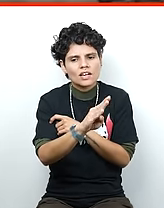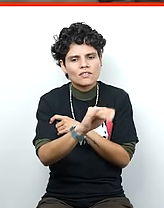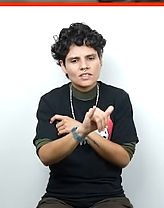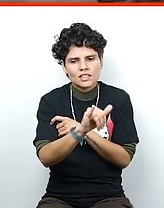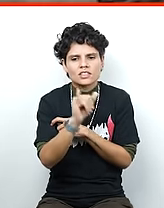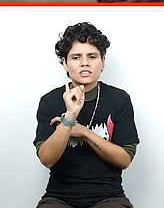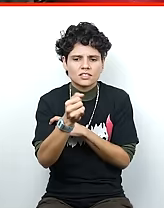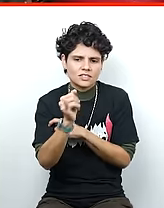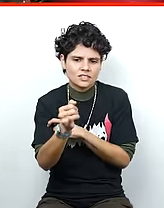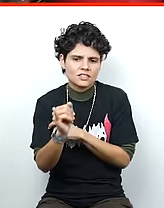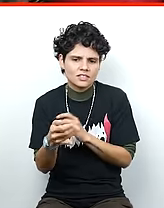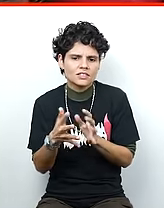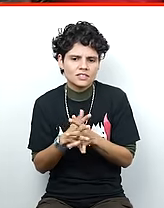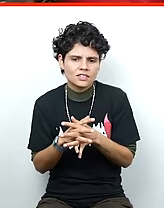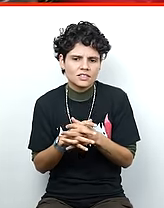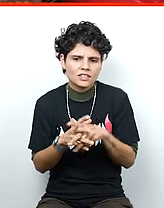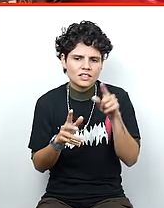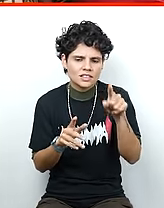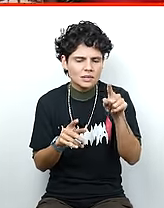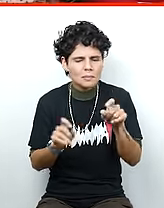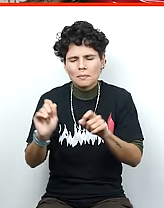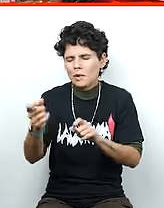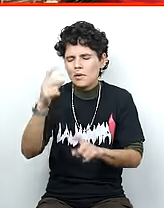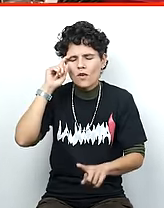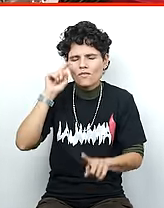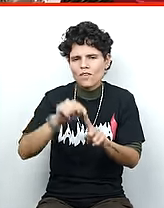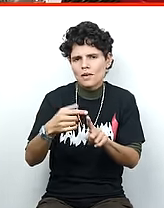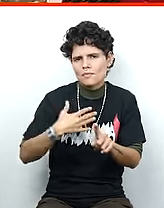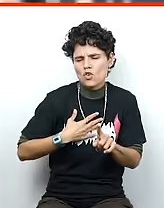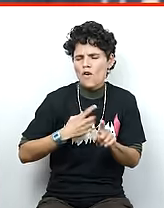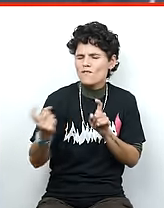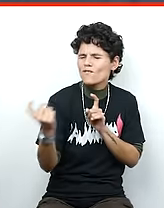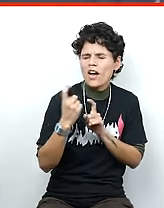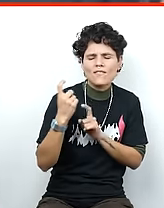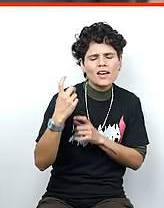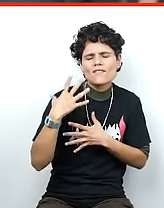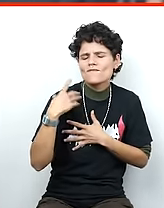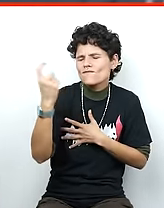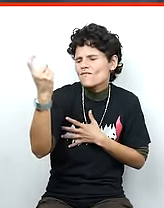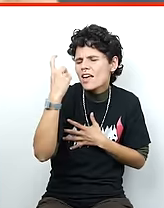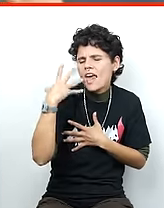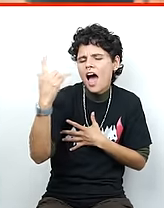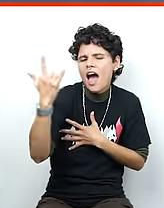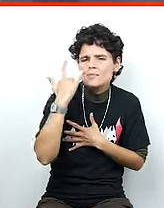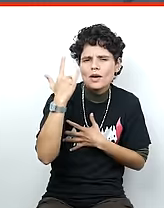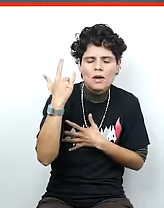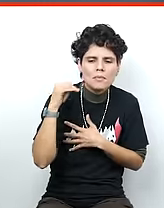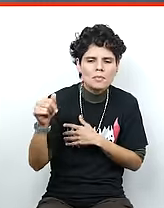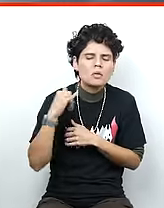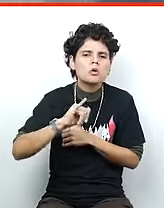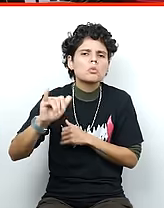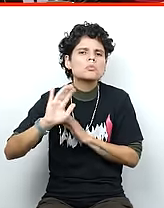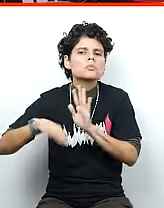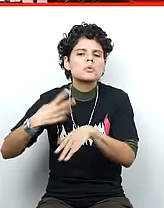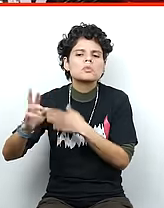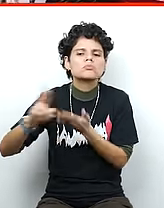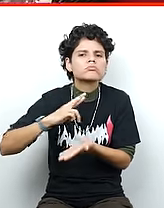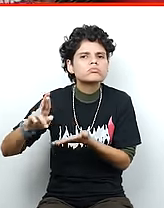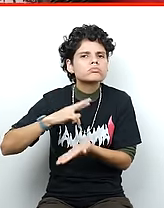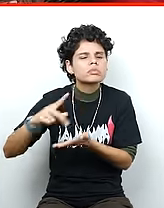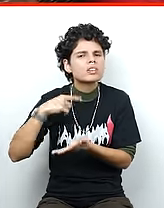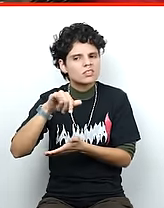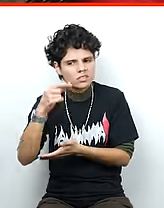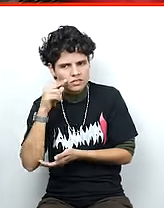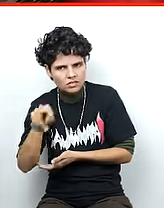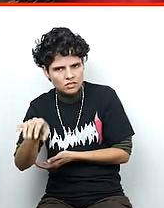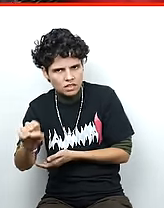¿eh? Kid Baby. De hecho, ese fue uno de los primeros fanáticos brígidos que tuve y después con el tiempo nos empezamos a hablar y ahí después vi que él